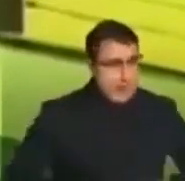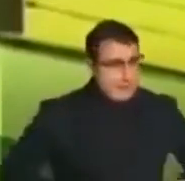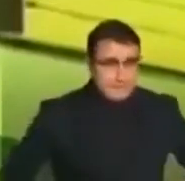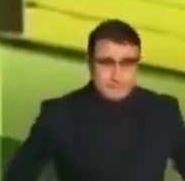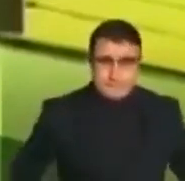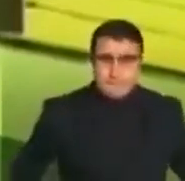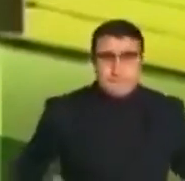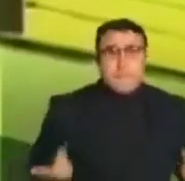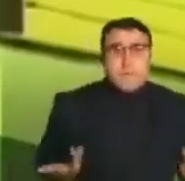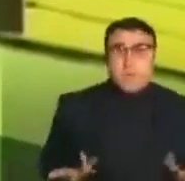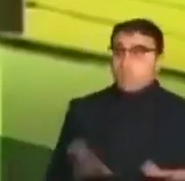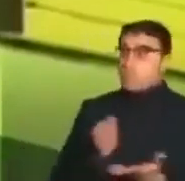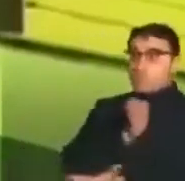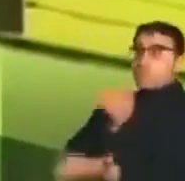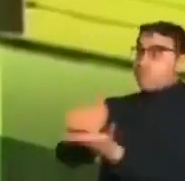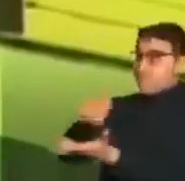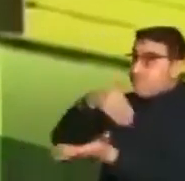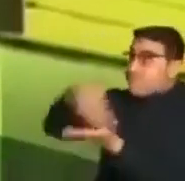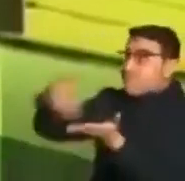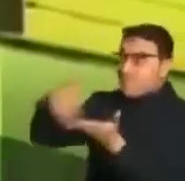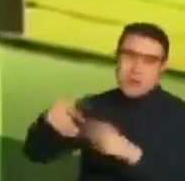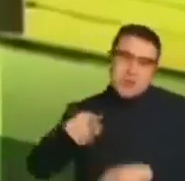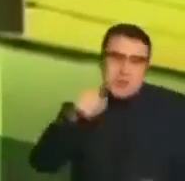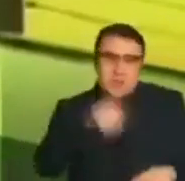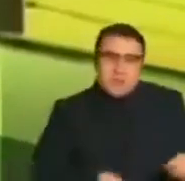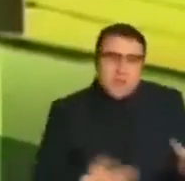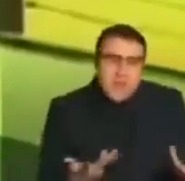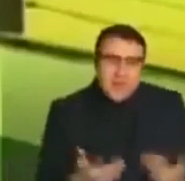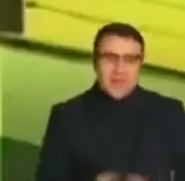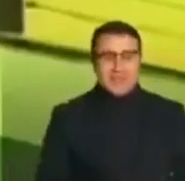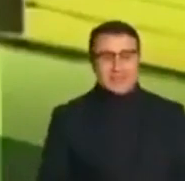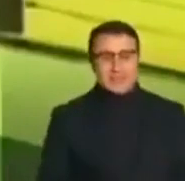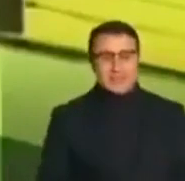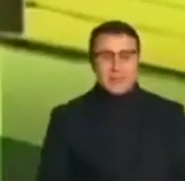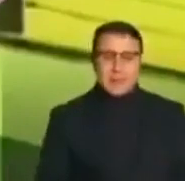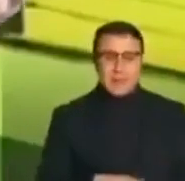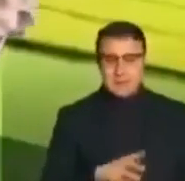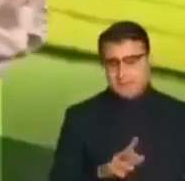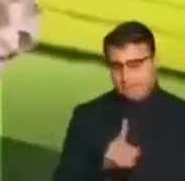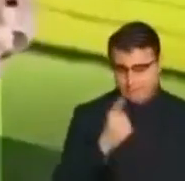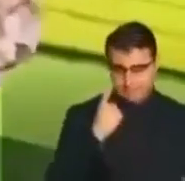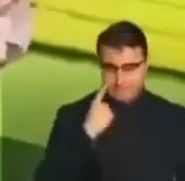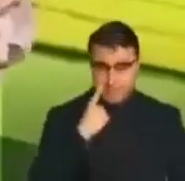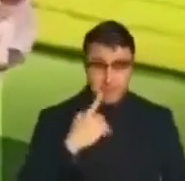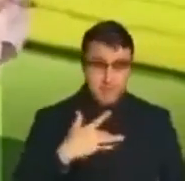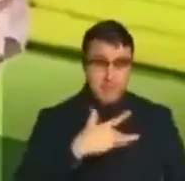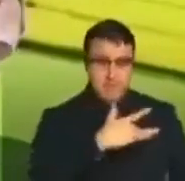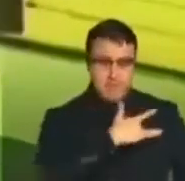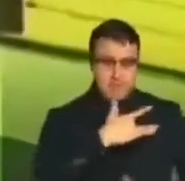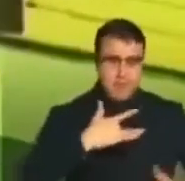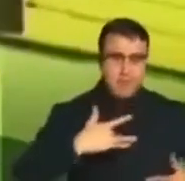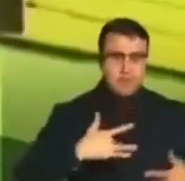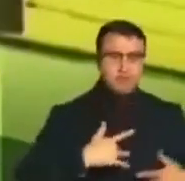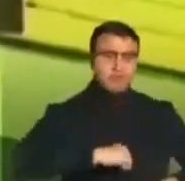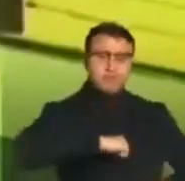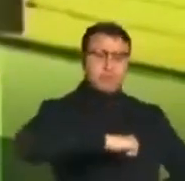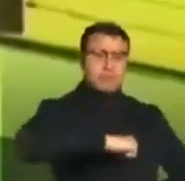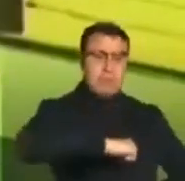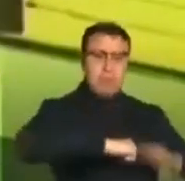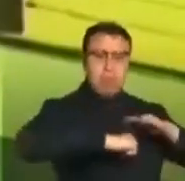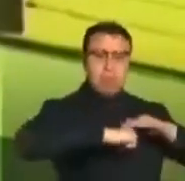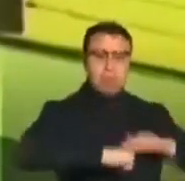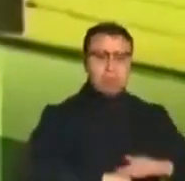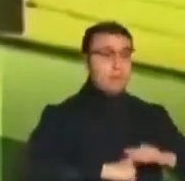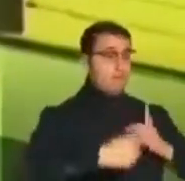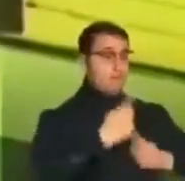simplemente no lo compra. Cuando la salud se transforma en un mercado, entonces tiene